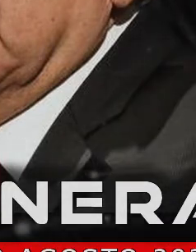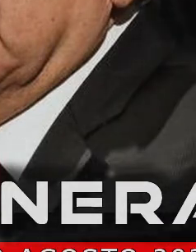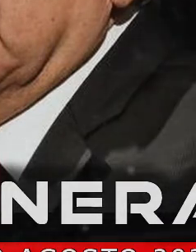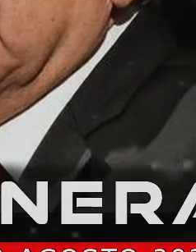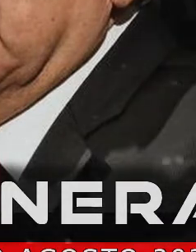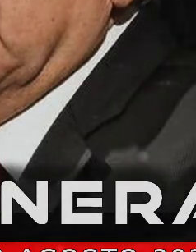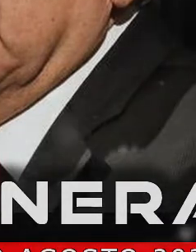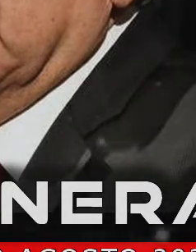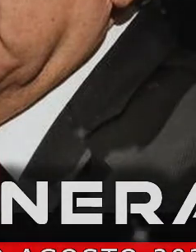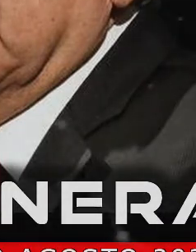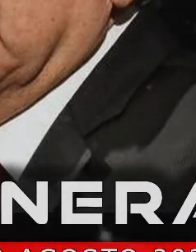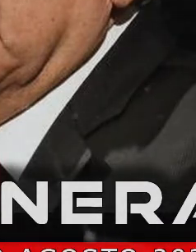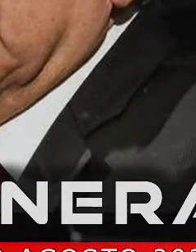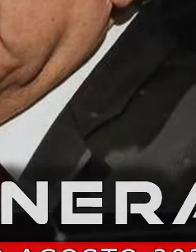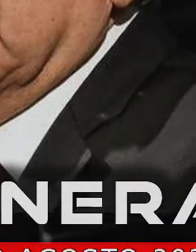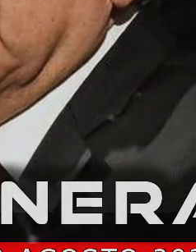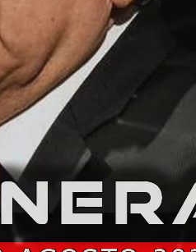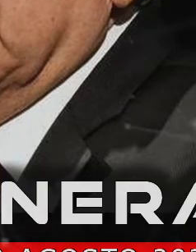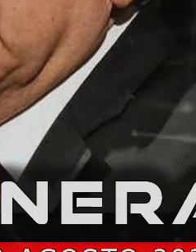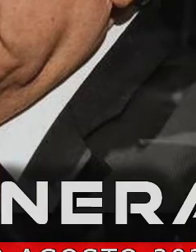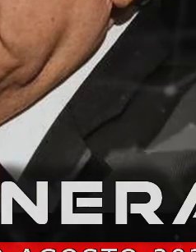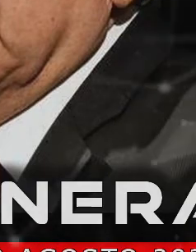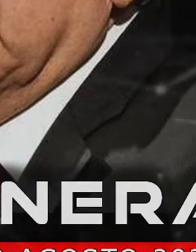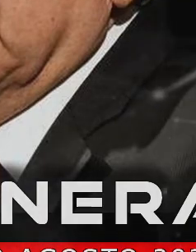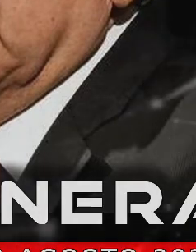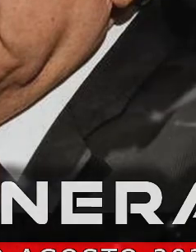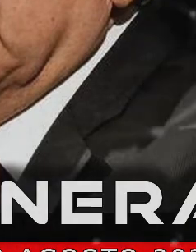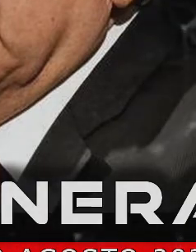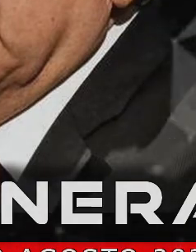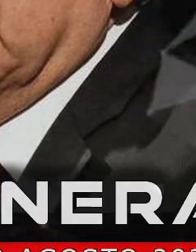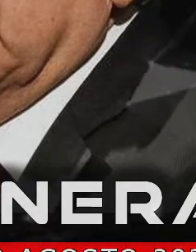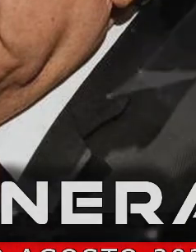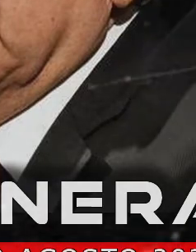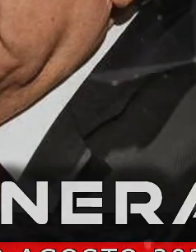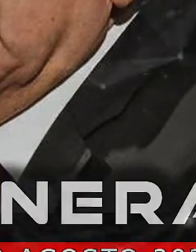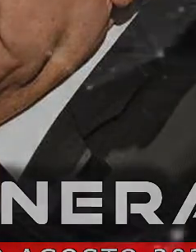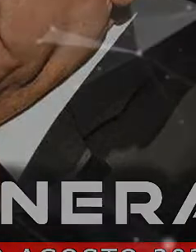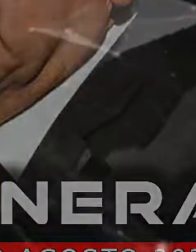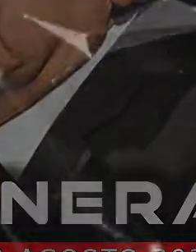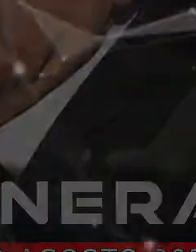El día de hoy, el presidente Andrés Manuel López Obrador.